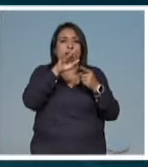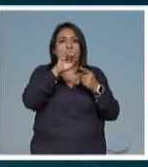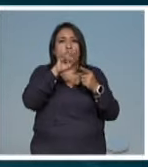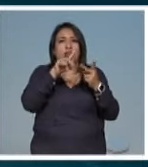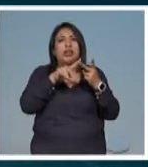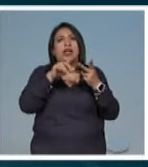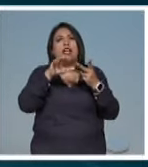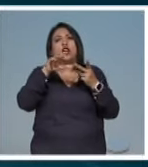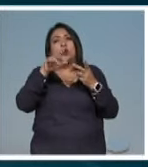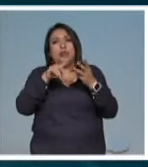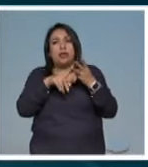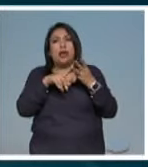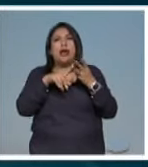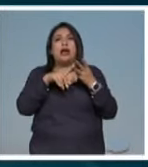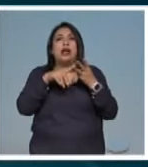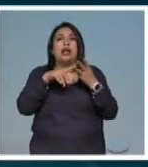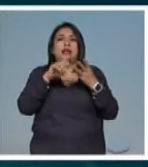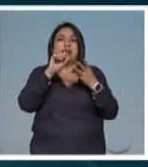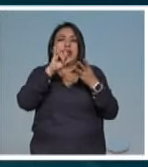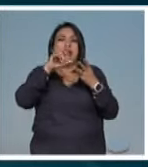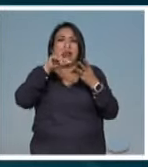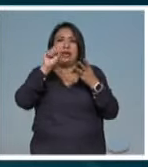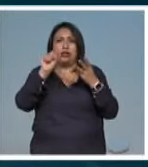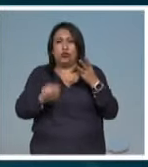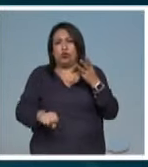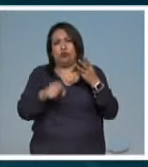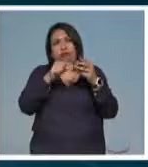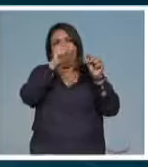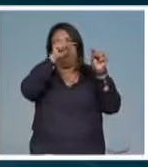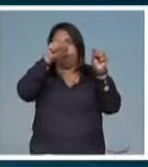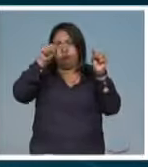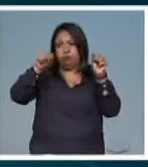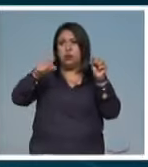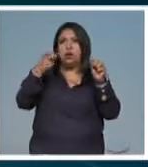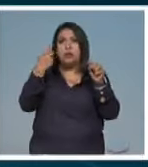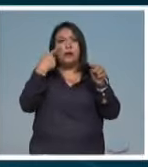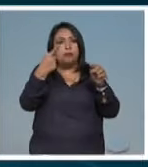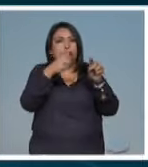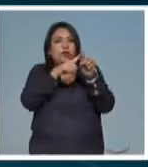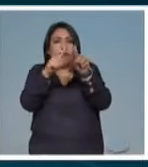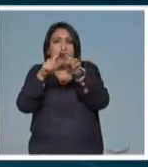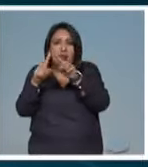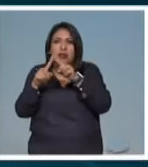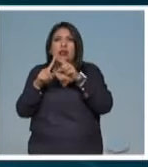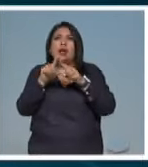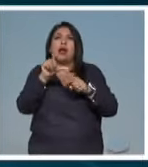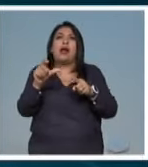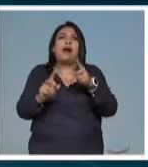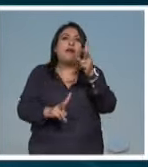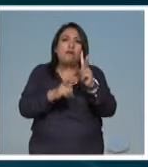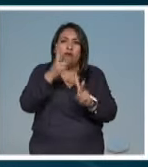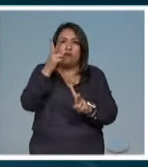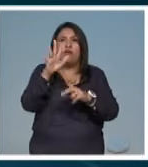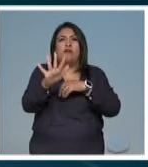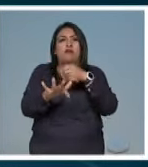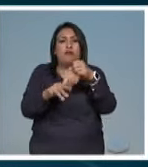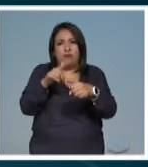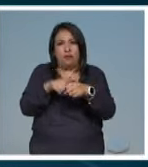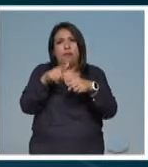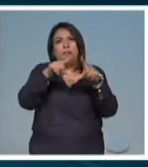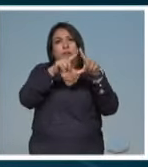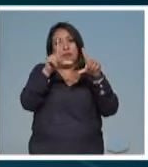la Cordillera Neovolcánica, la Sierra del Sur, y esto da una enorme diversidad a la flora y a la fauna